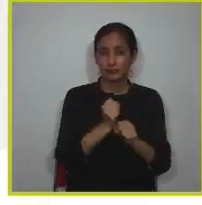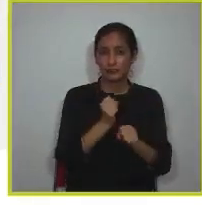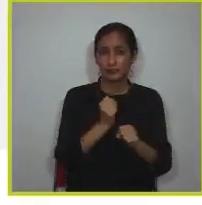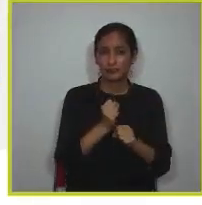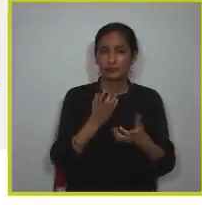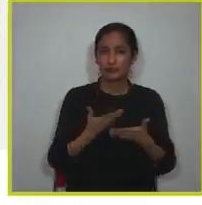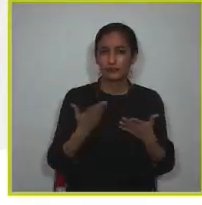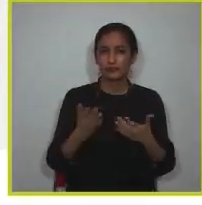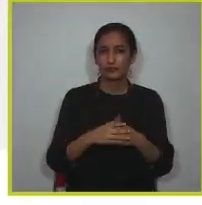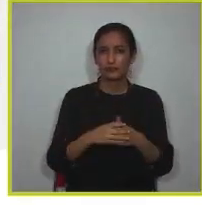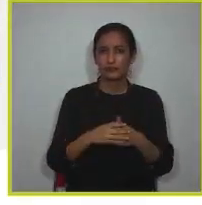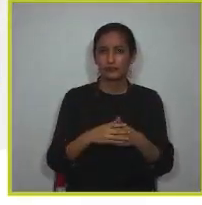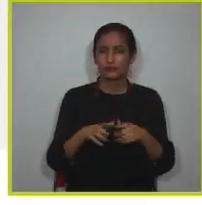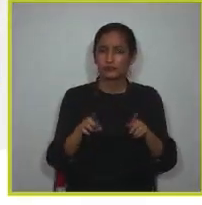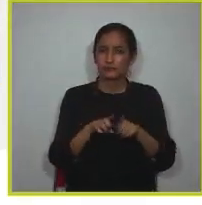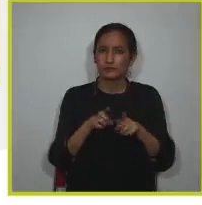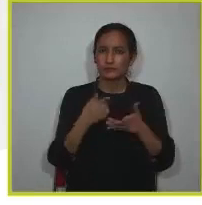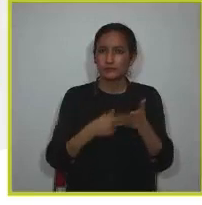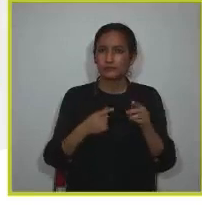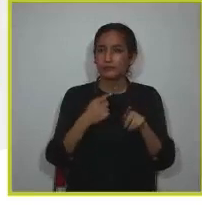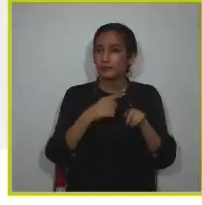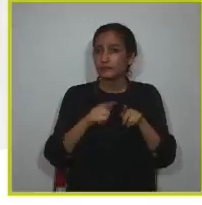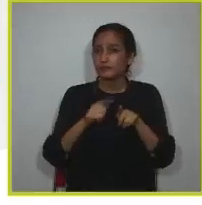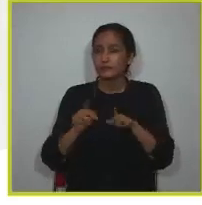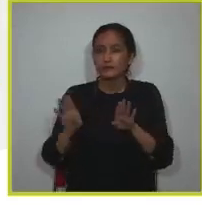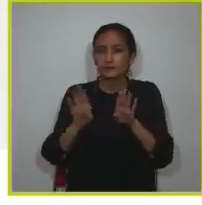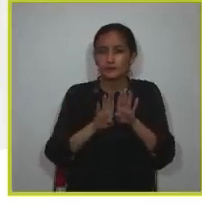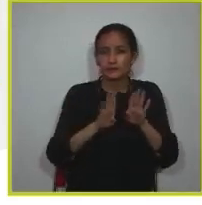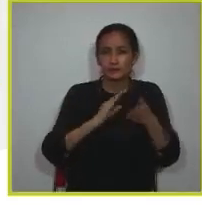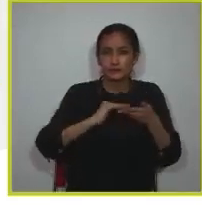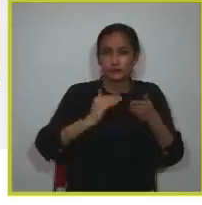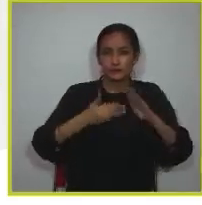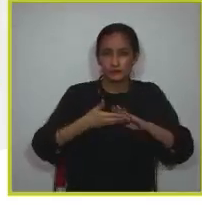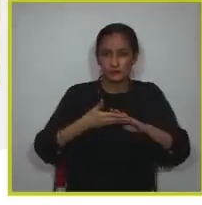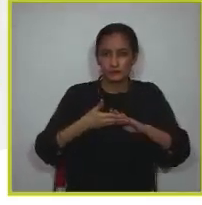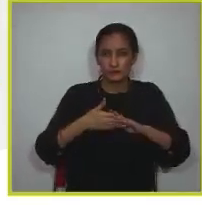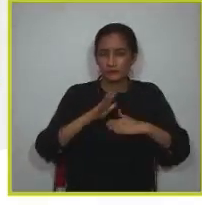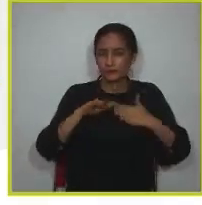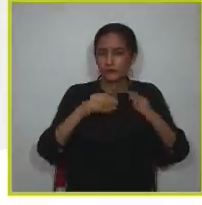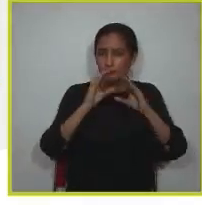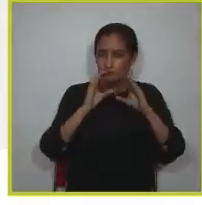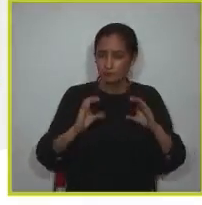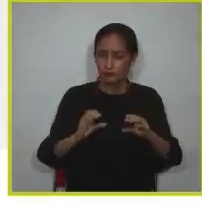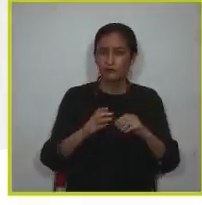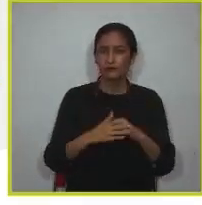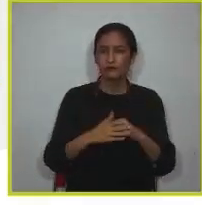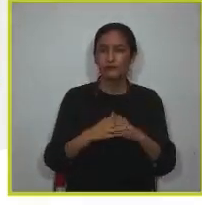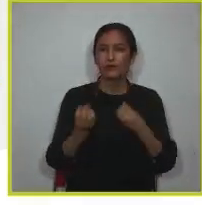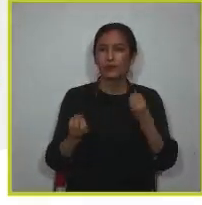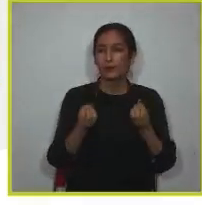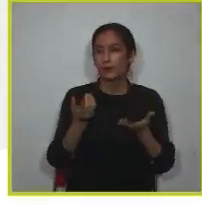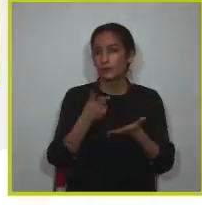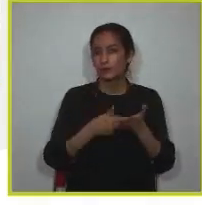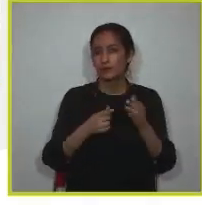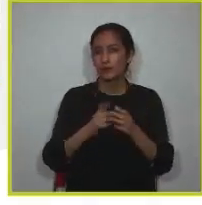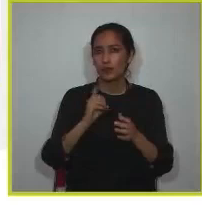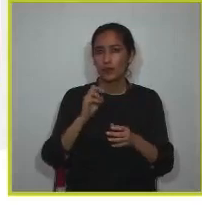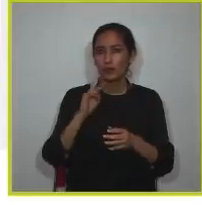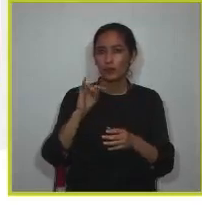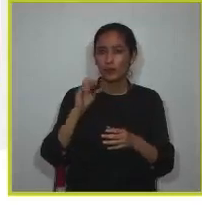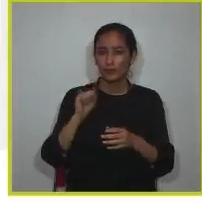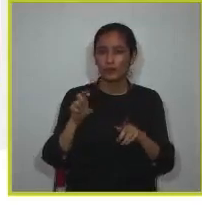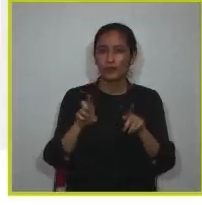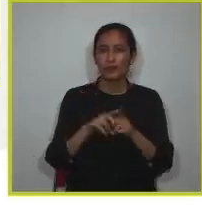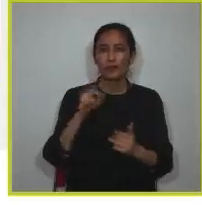recaiga en en cierre de brechas sociales y de participación ciudadana efectiva por la parte de de Doris y